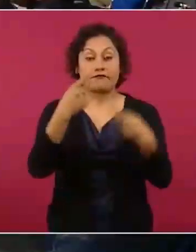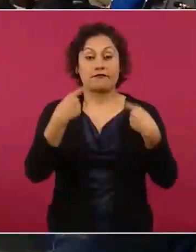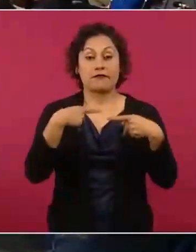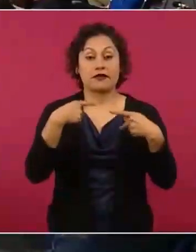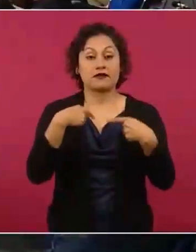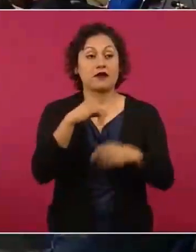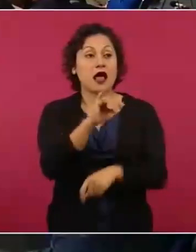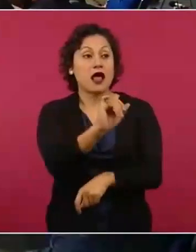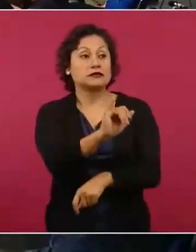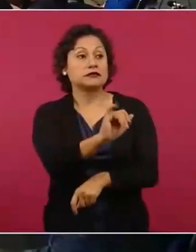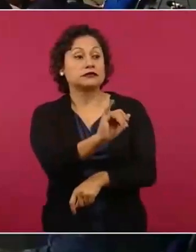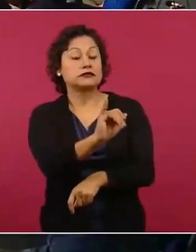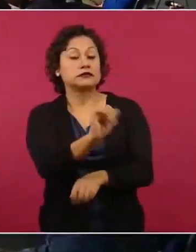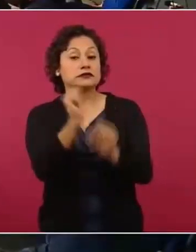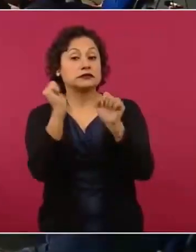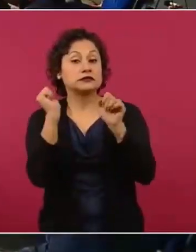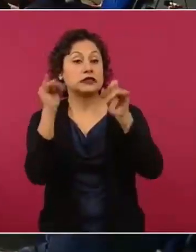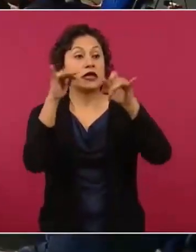que haya violencia